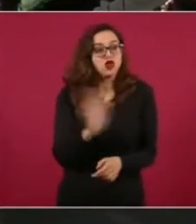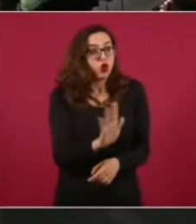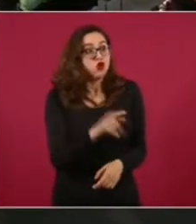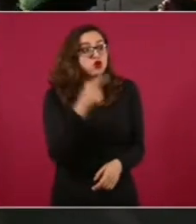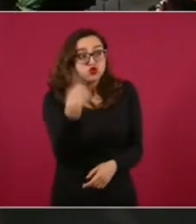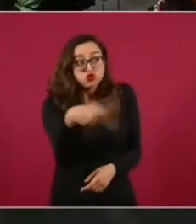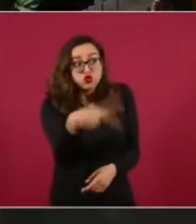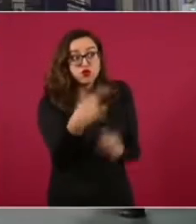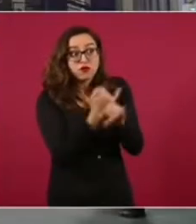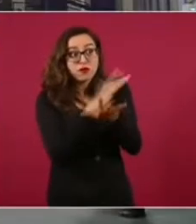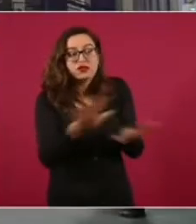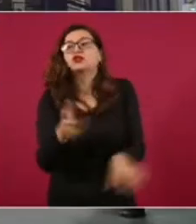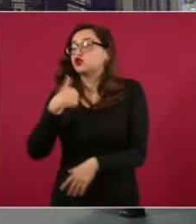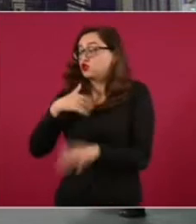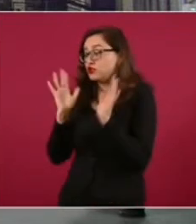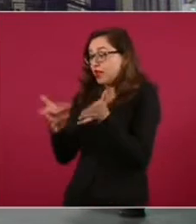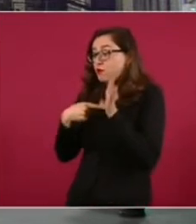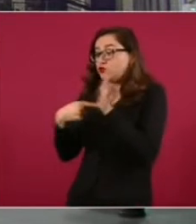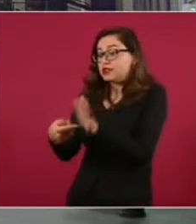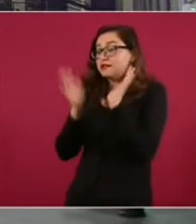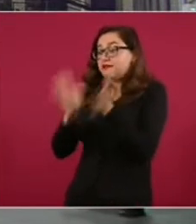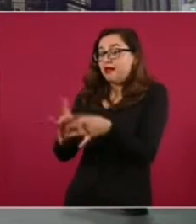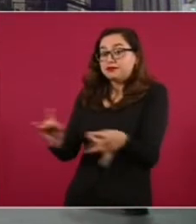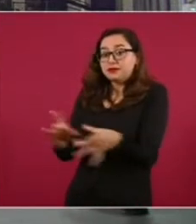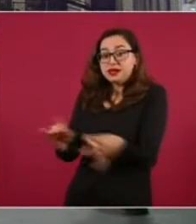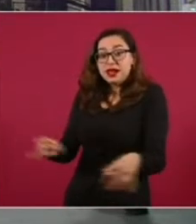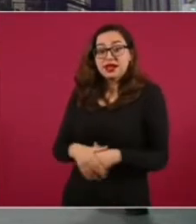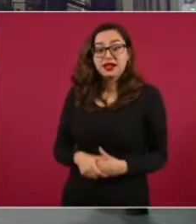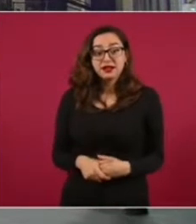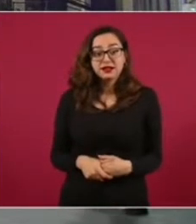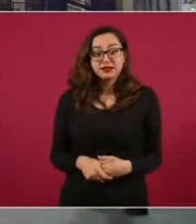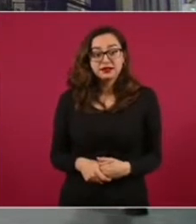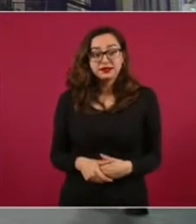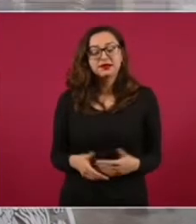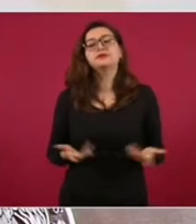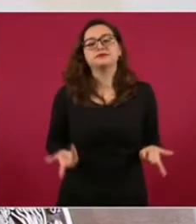ya, te son la, suyas. Ya te la expliqué. Nada más sí, que